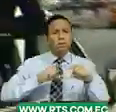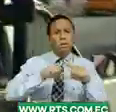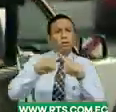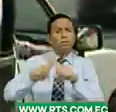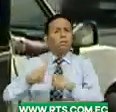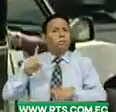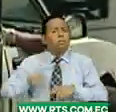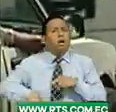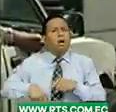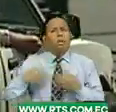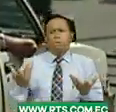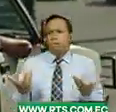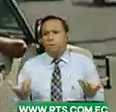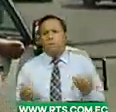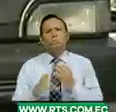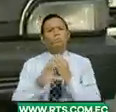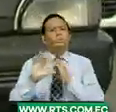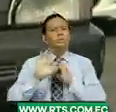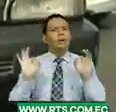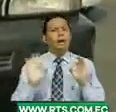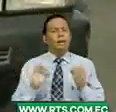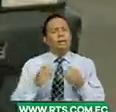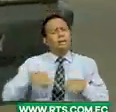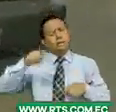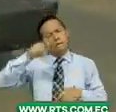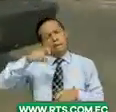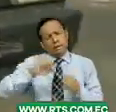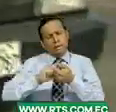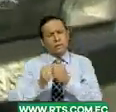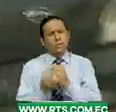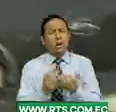que hayan soluciones lo antes posible y no solo reuniones, informó Charlie Pizarro.